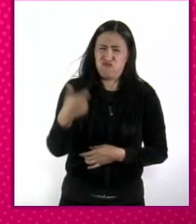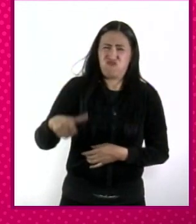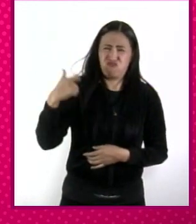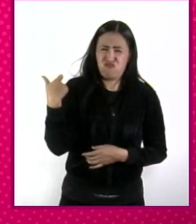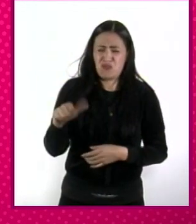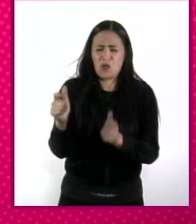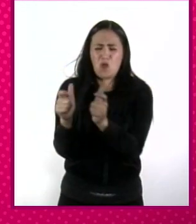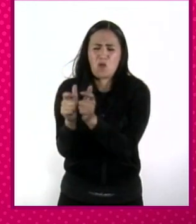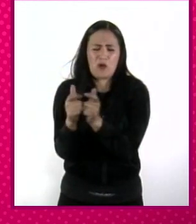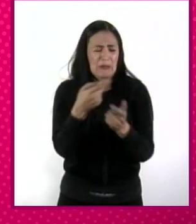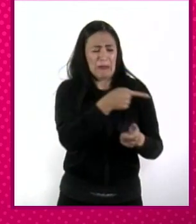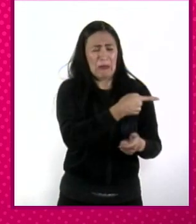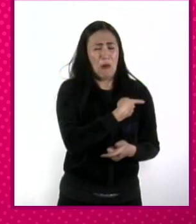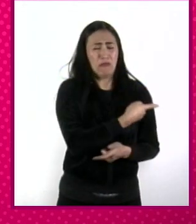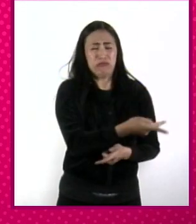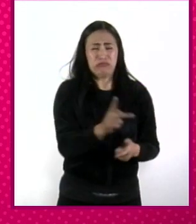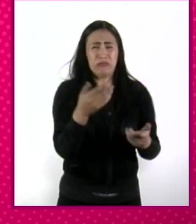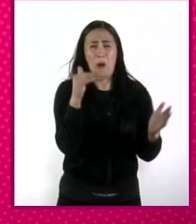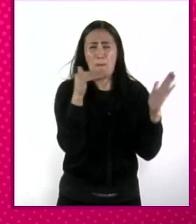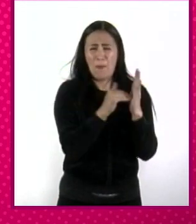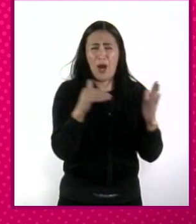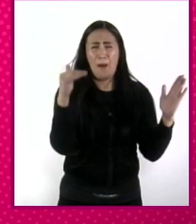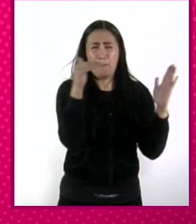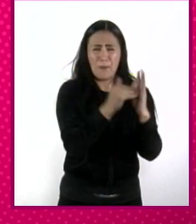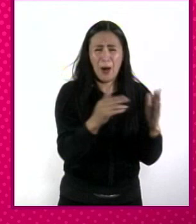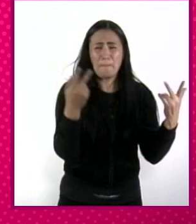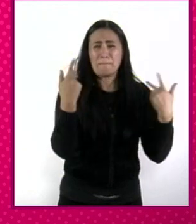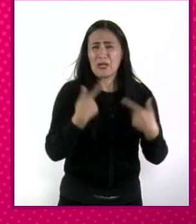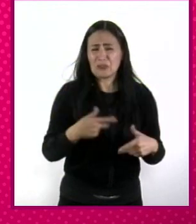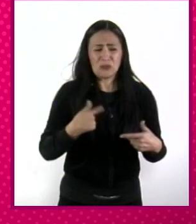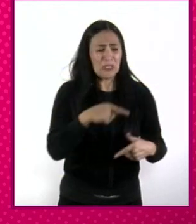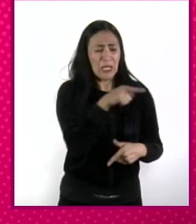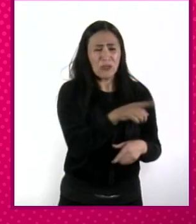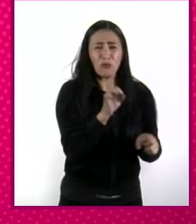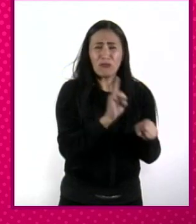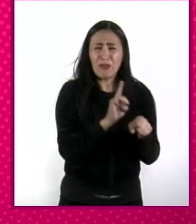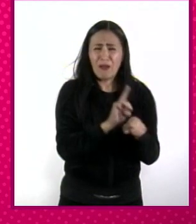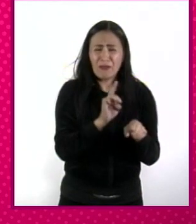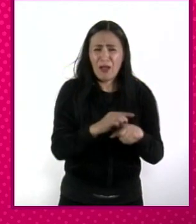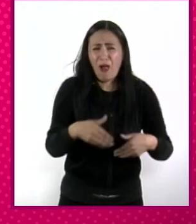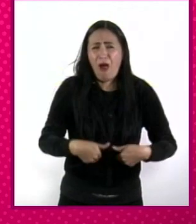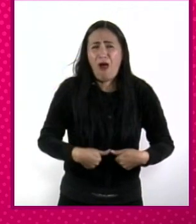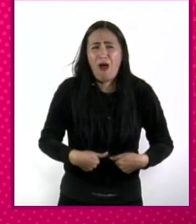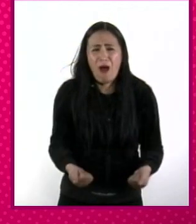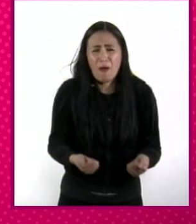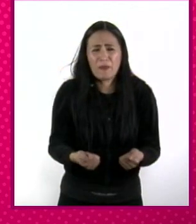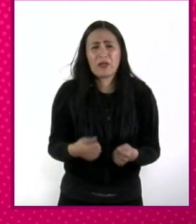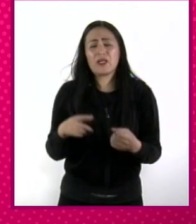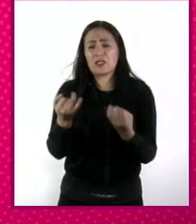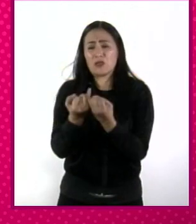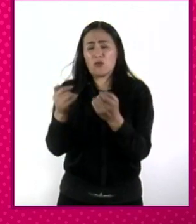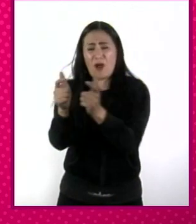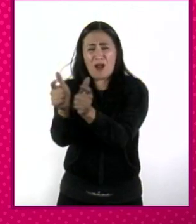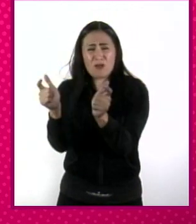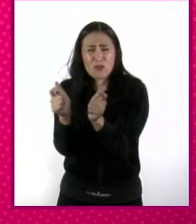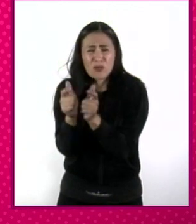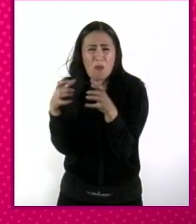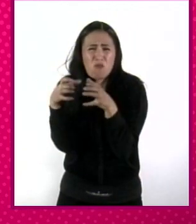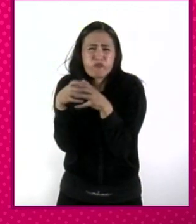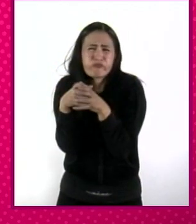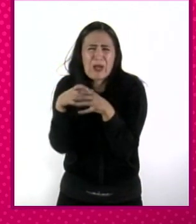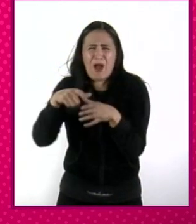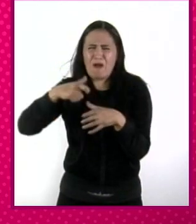oprobiosa, donde hay millones y millones de personas que se mueren de hambre y una pequeña minoría de ultra ricos